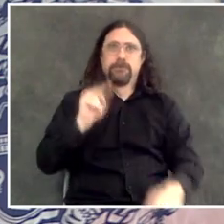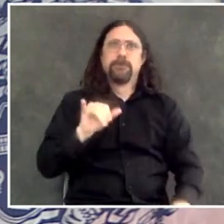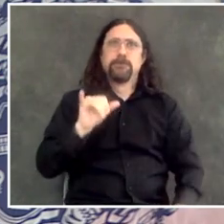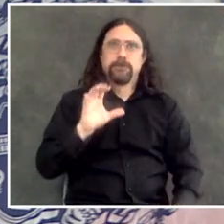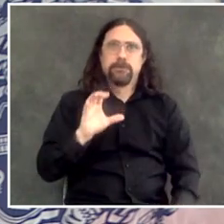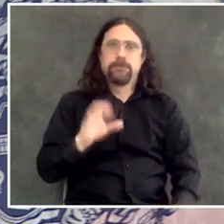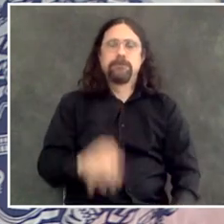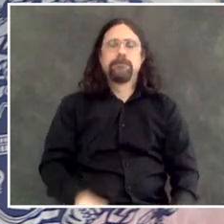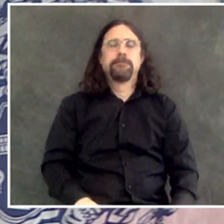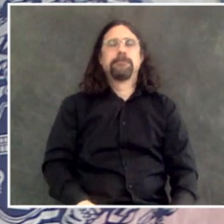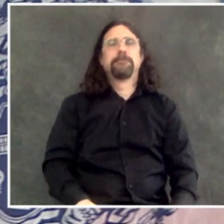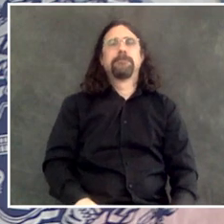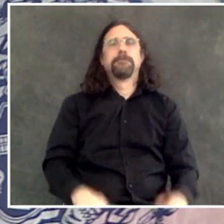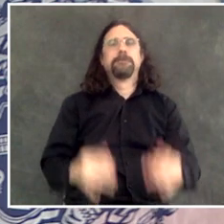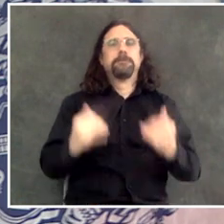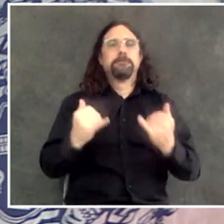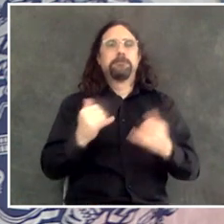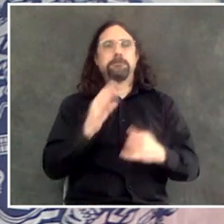Nuestros médicos,